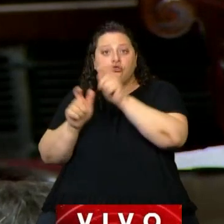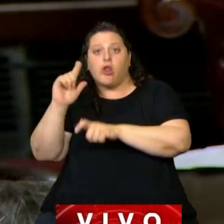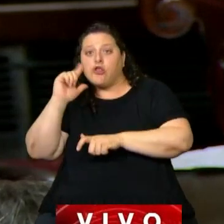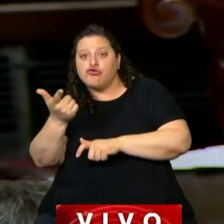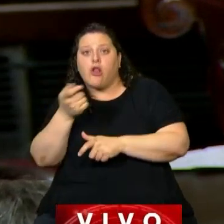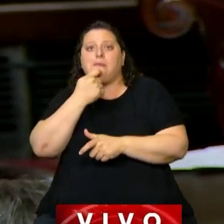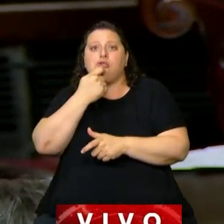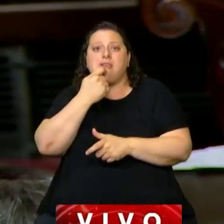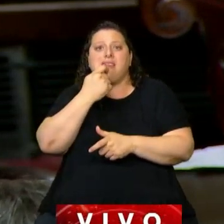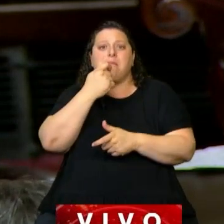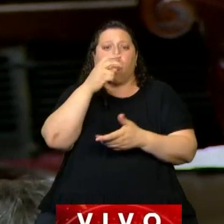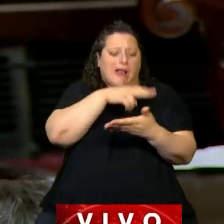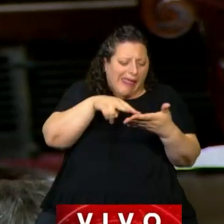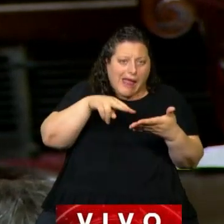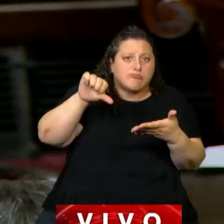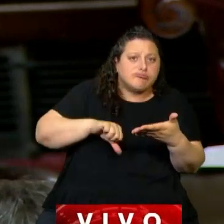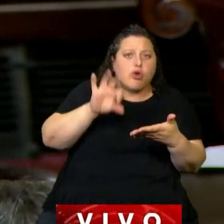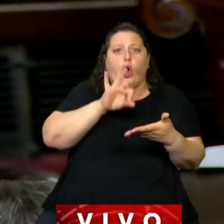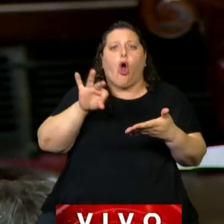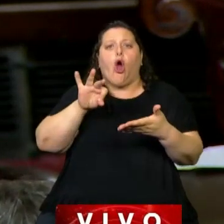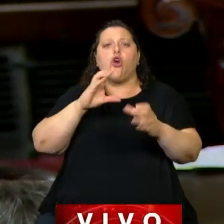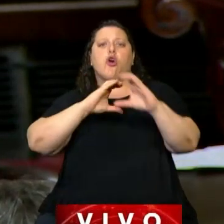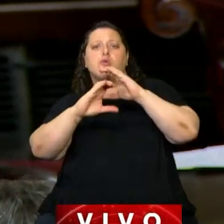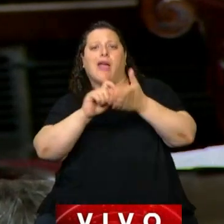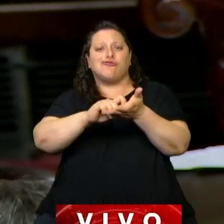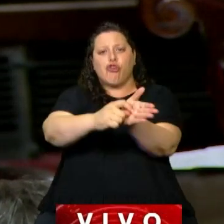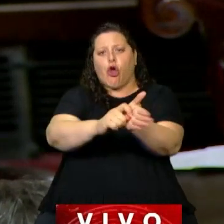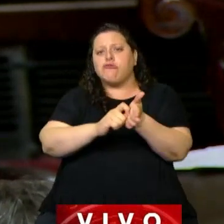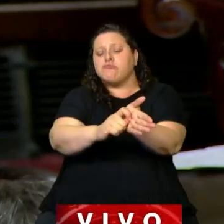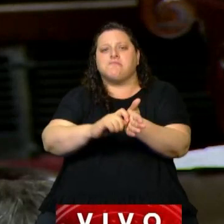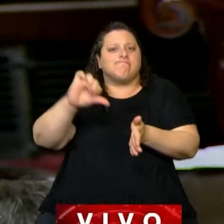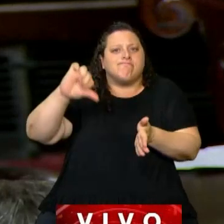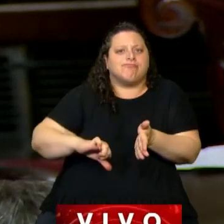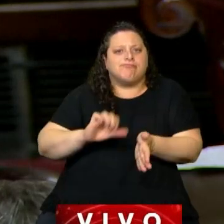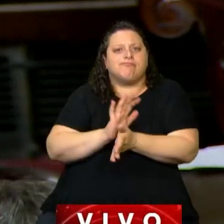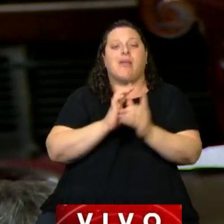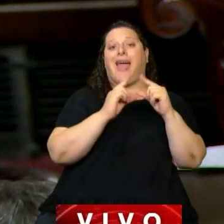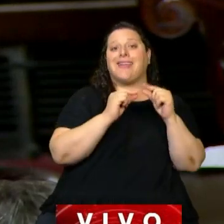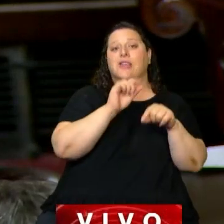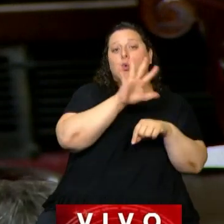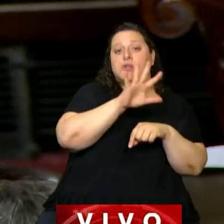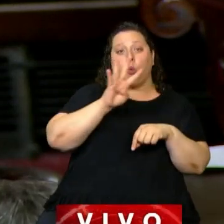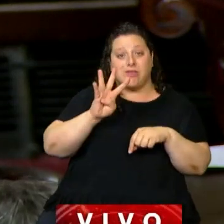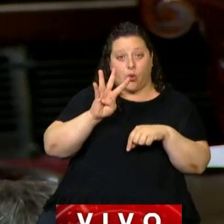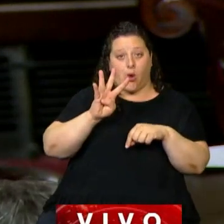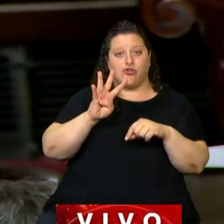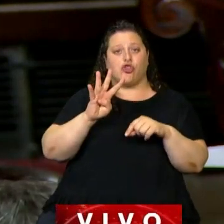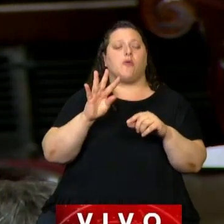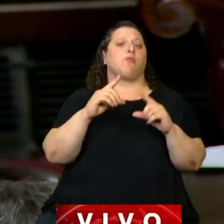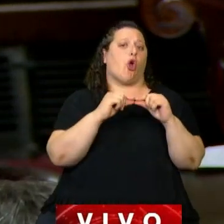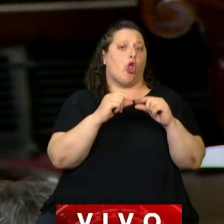leer ni darse a entender por escrito, en el artículo 54 del Código Civil, se las